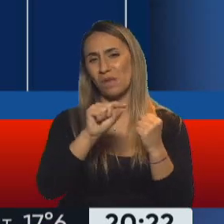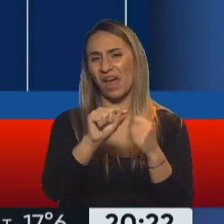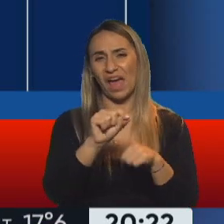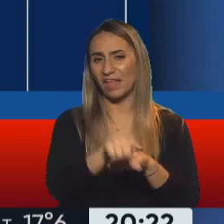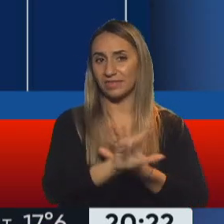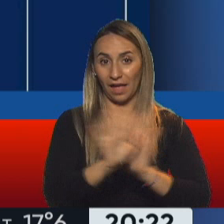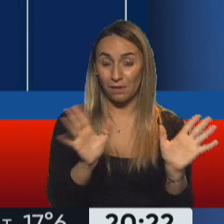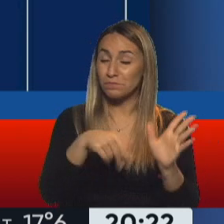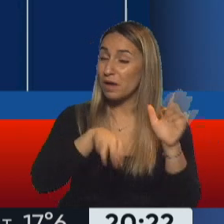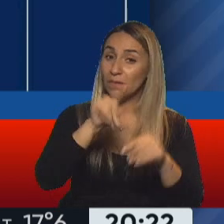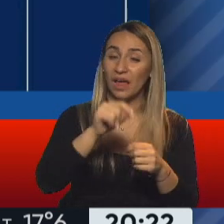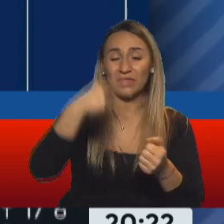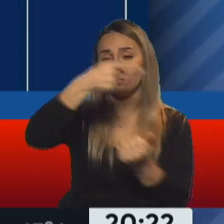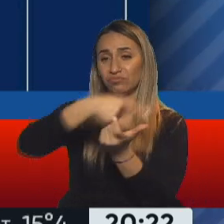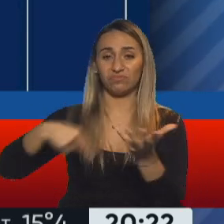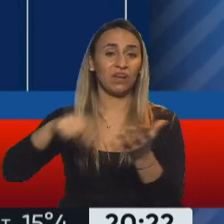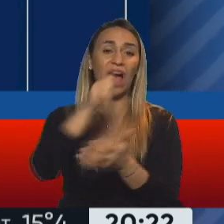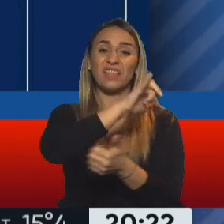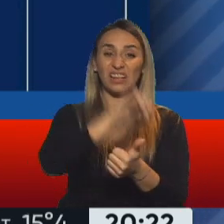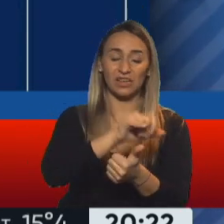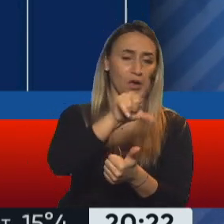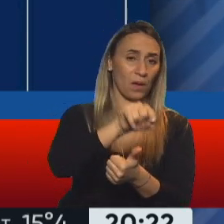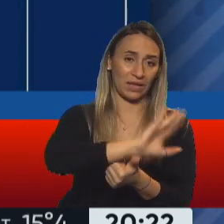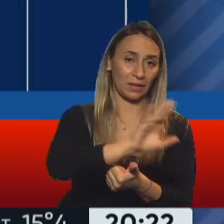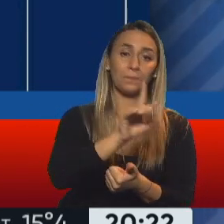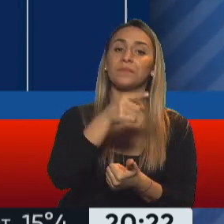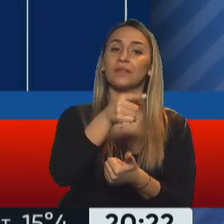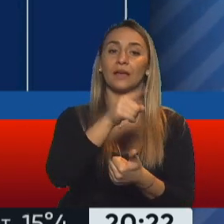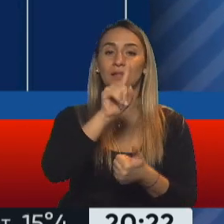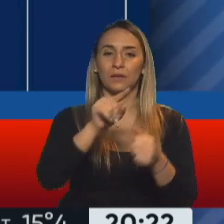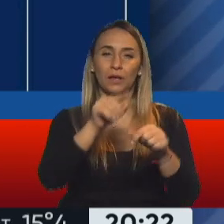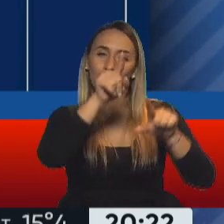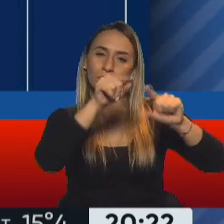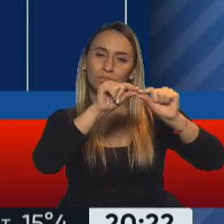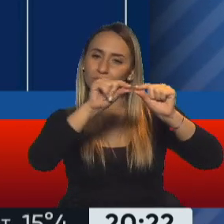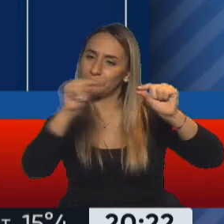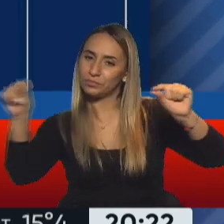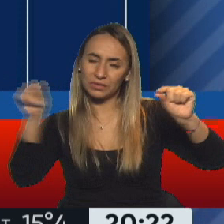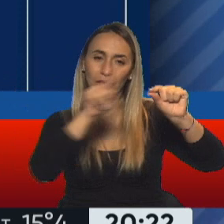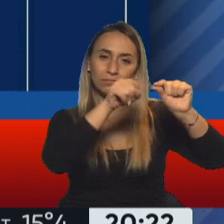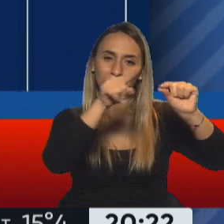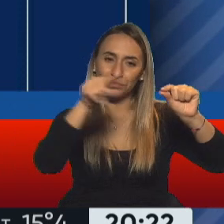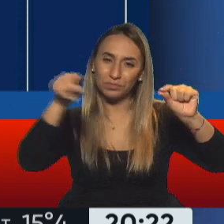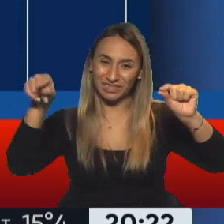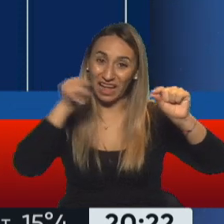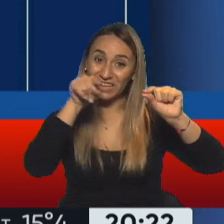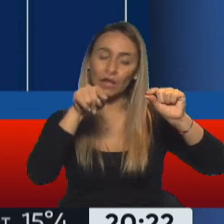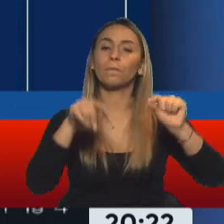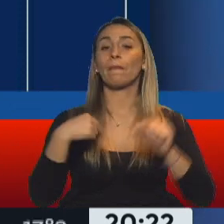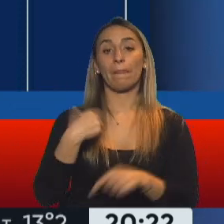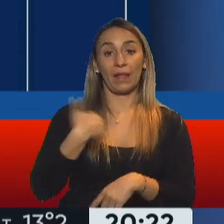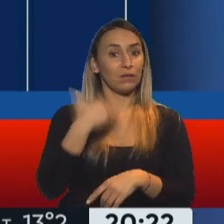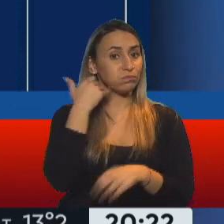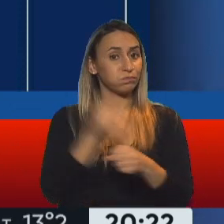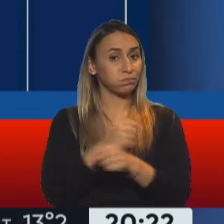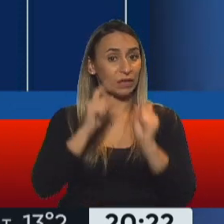que hay en el mercado. 121 países. Muy bien. La que está rayadita es una que está aprobada por nosotros también, pero que todavía no está en uso,